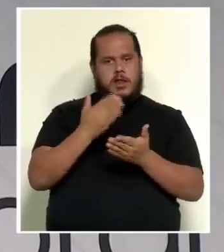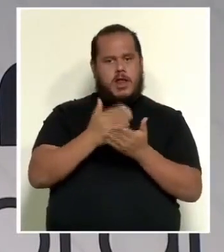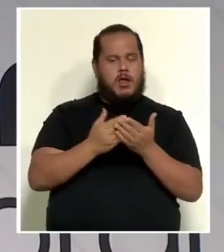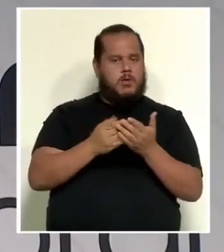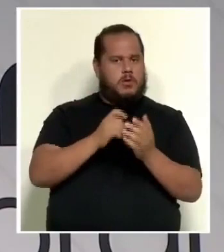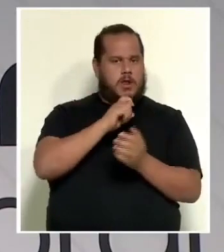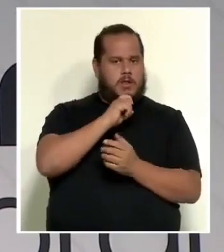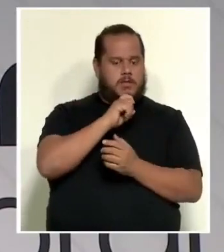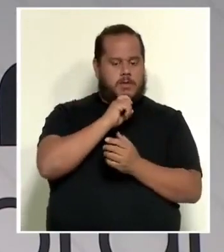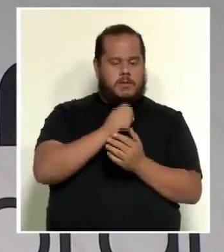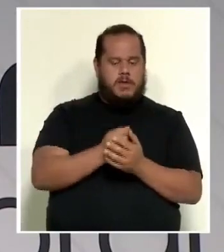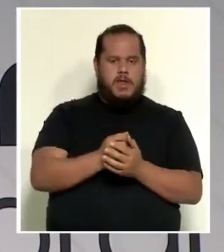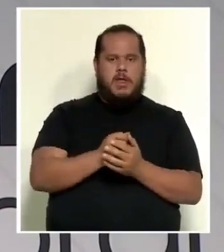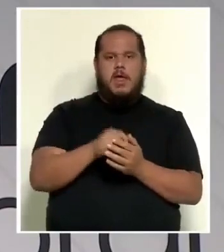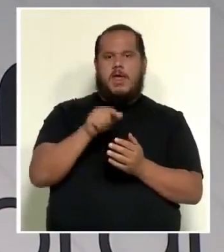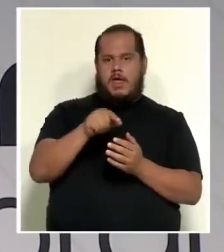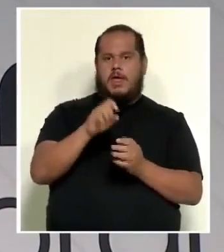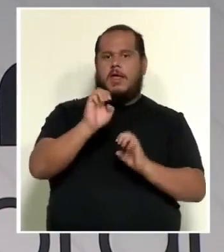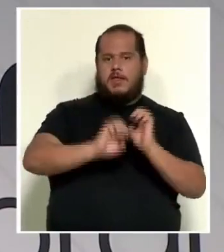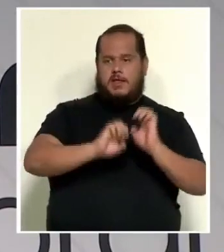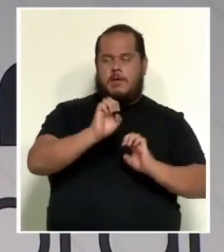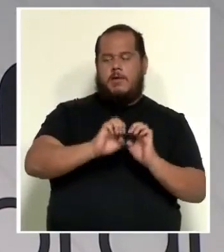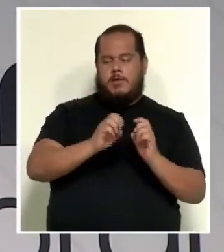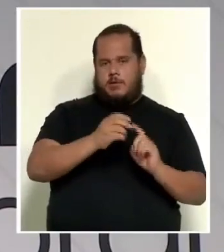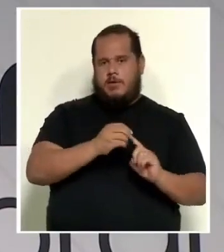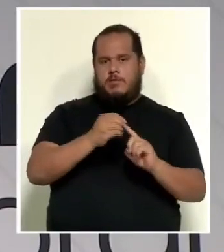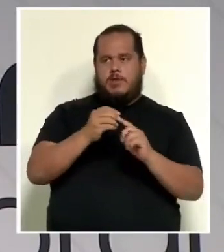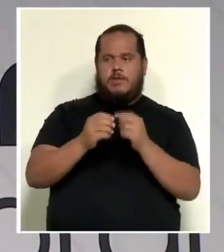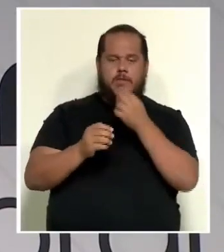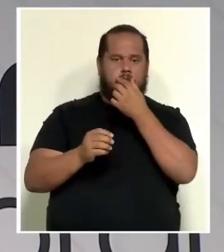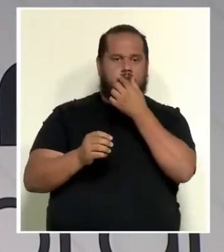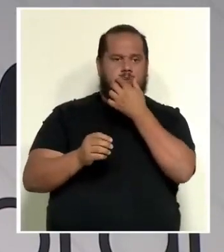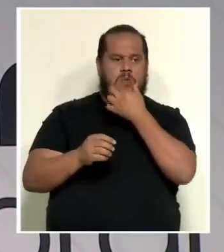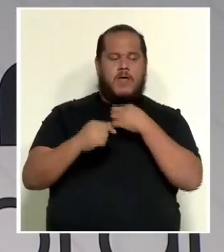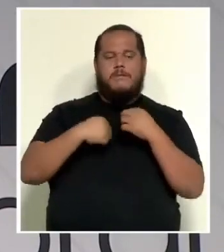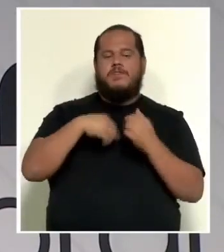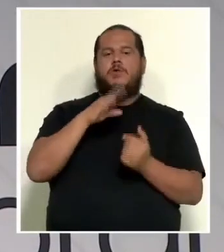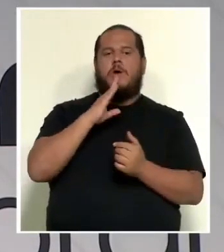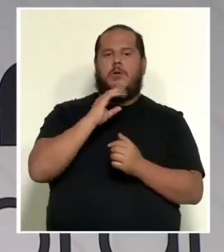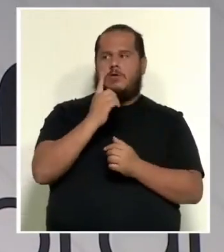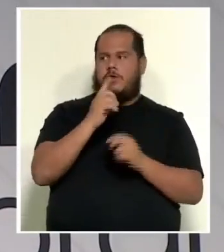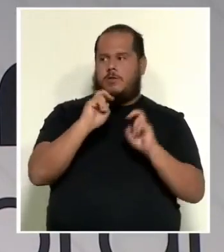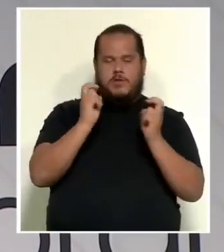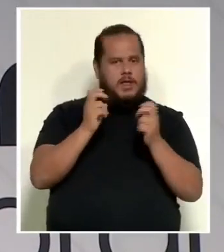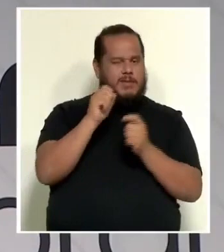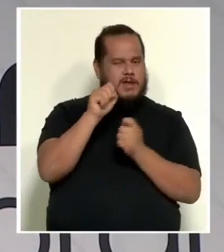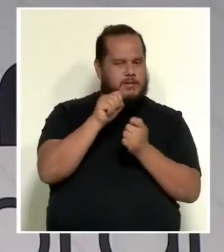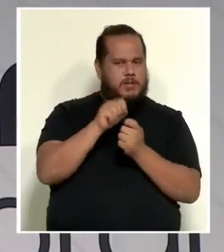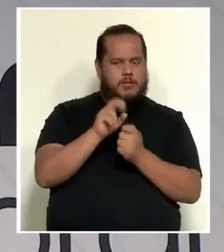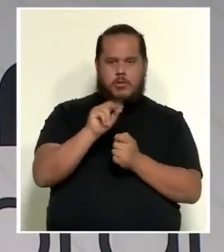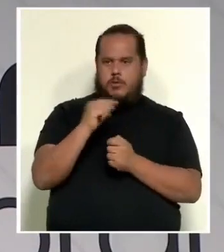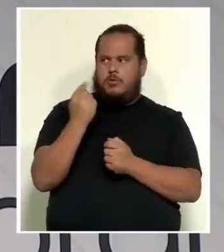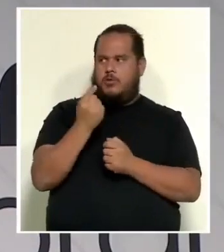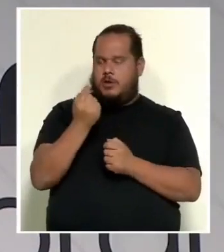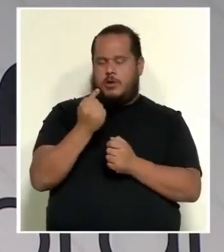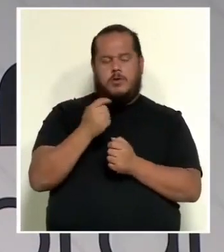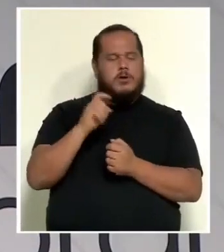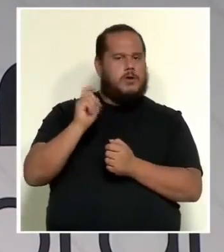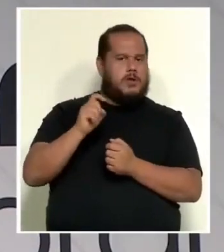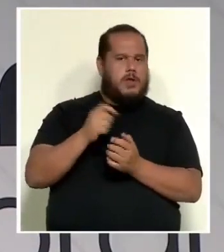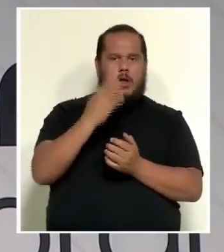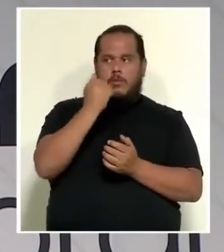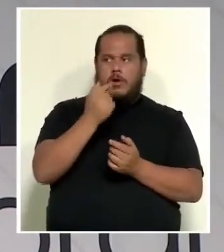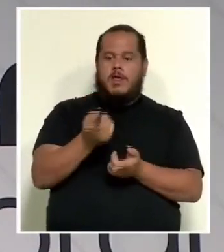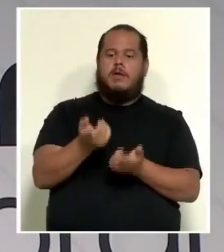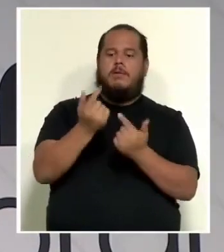dificultad en esta evaluación en particular, ¿verdad? Hablo de un tema específico, no es el único necesariamente, ¿verdad? Porque